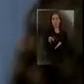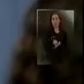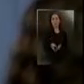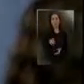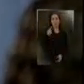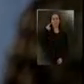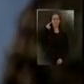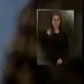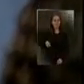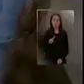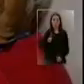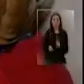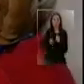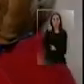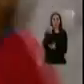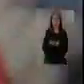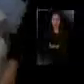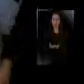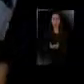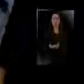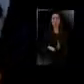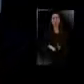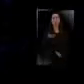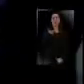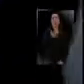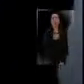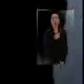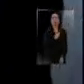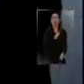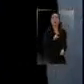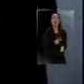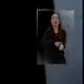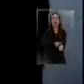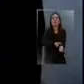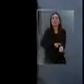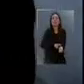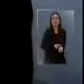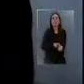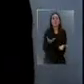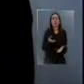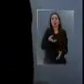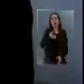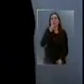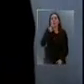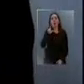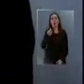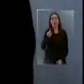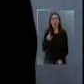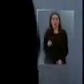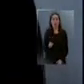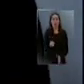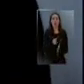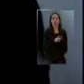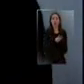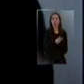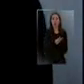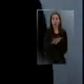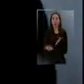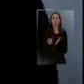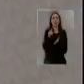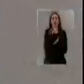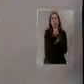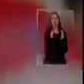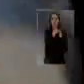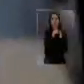ella. No es primera vez que pasa. Le subió la glicemia por el consumo de Coca-Cola, chocolate que se le encontraron